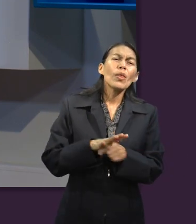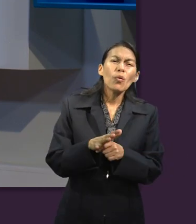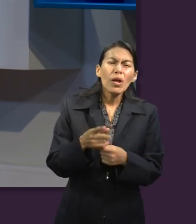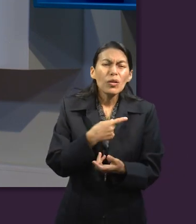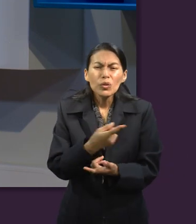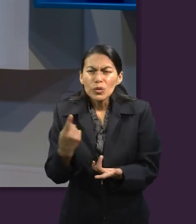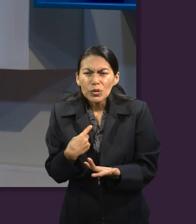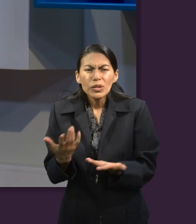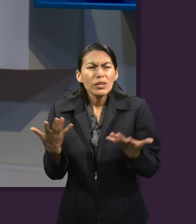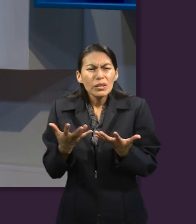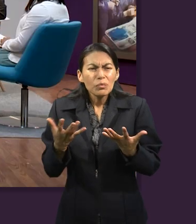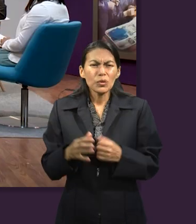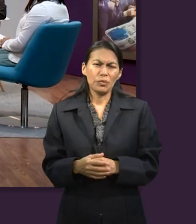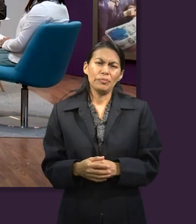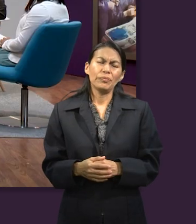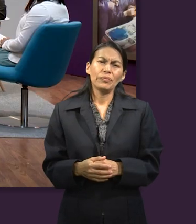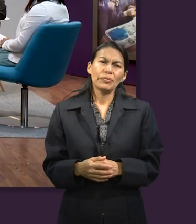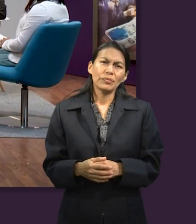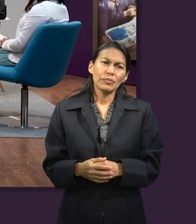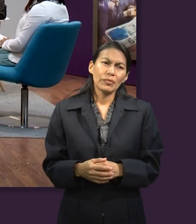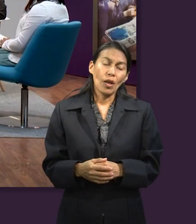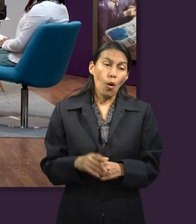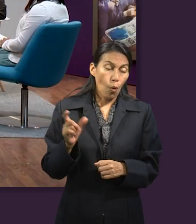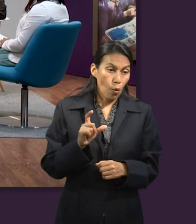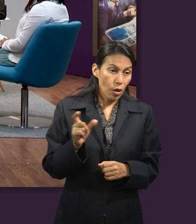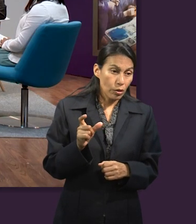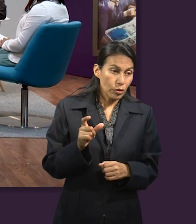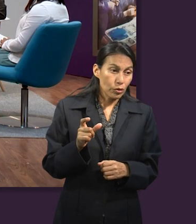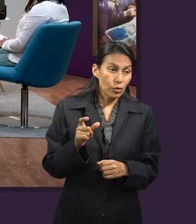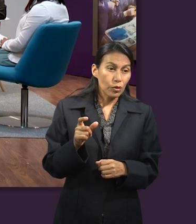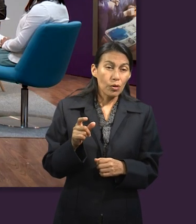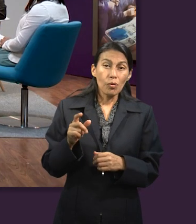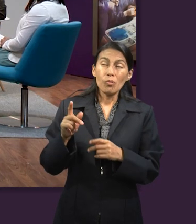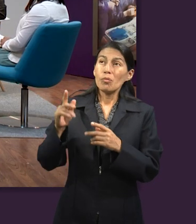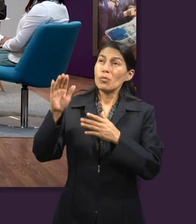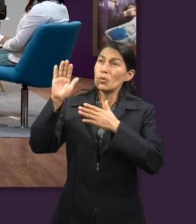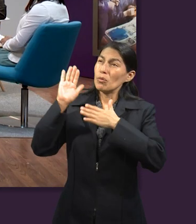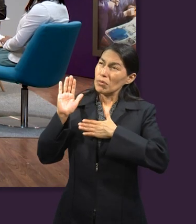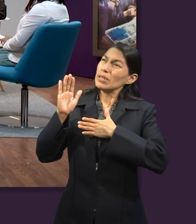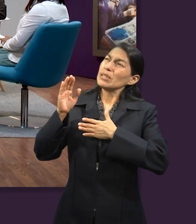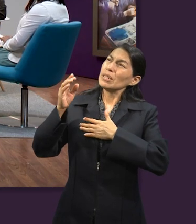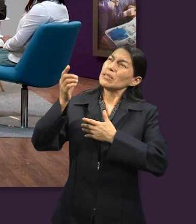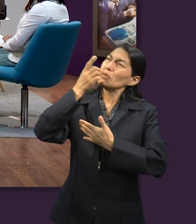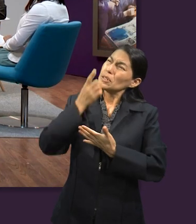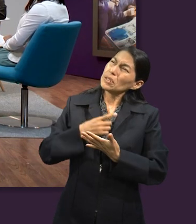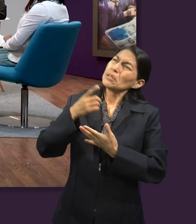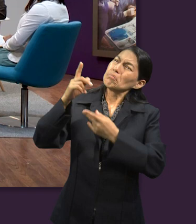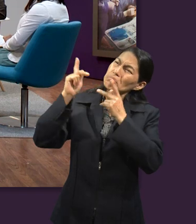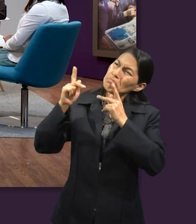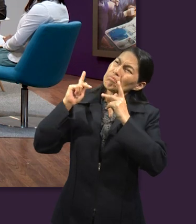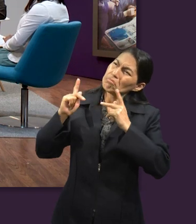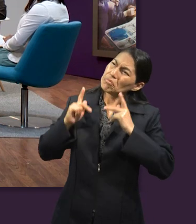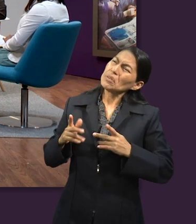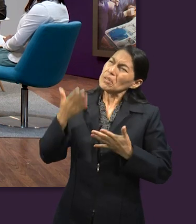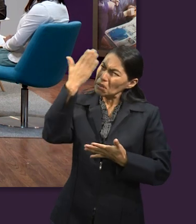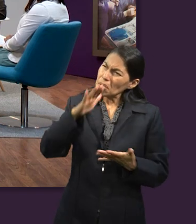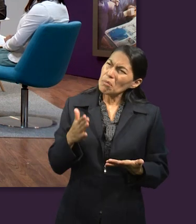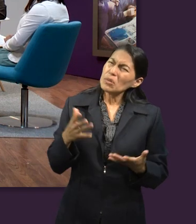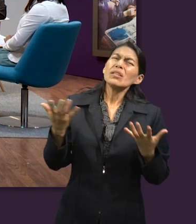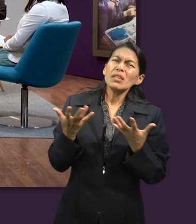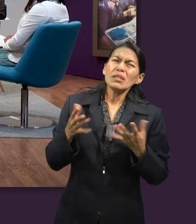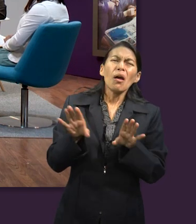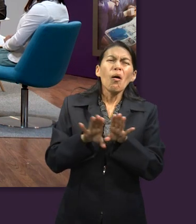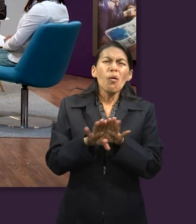cuál puede ser nuestra posición y al saber las promesas del señor para nosotros como pueblo a